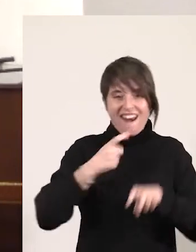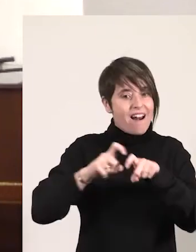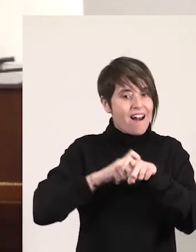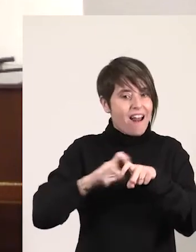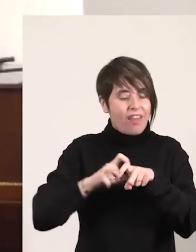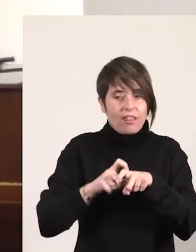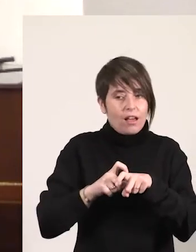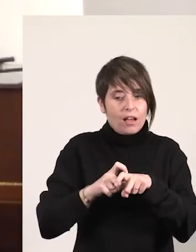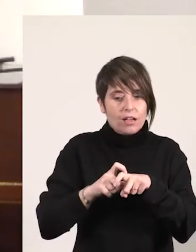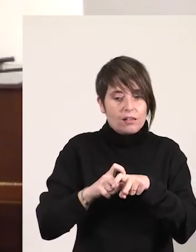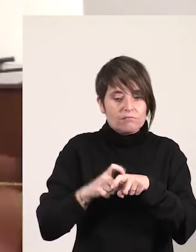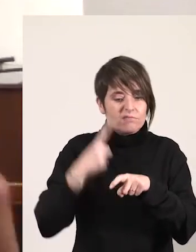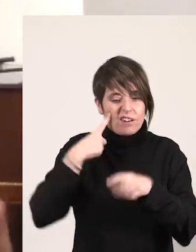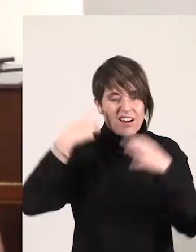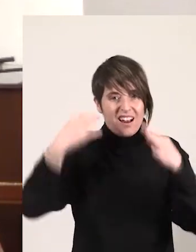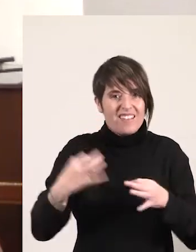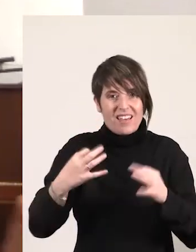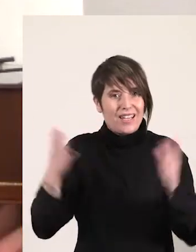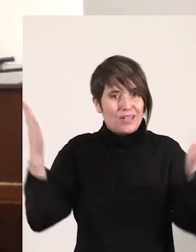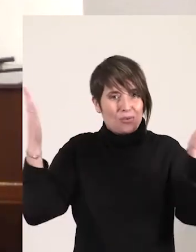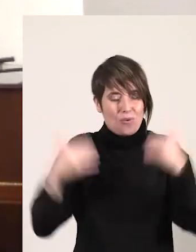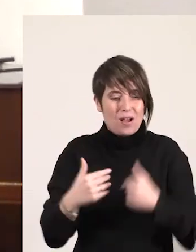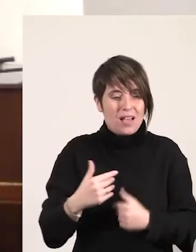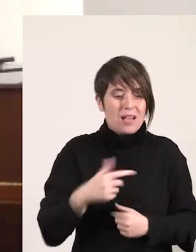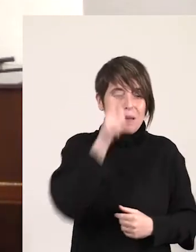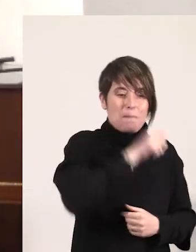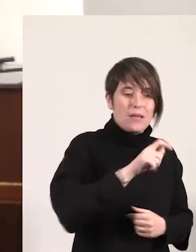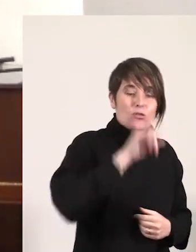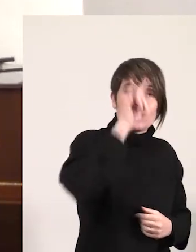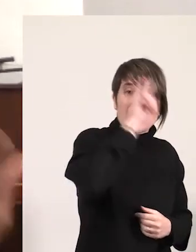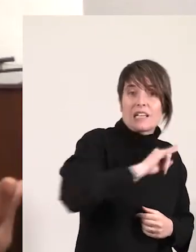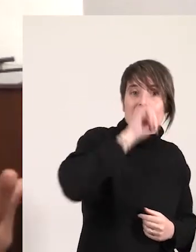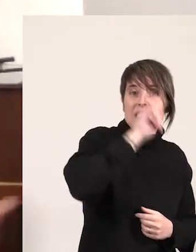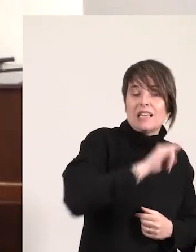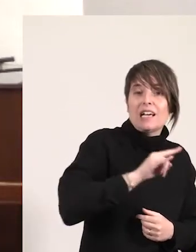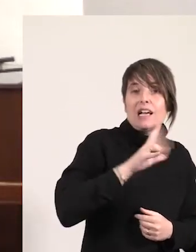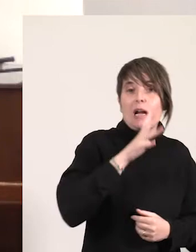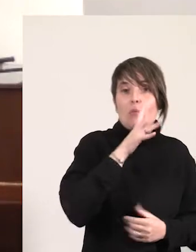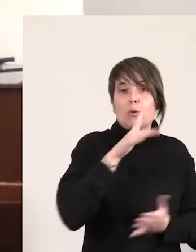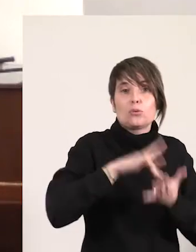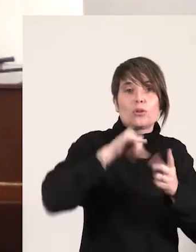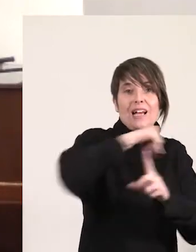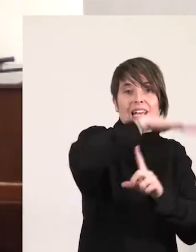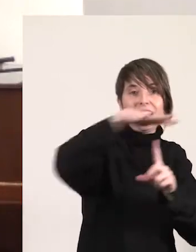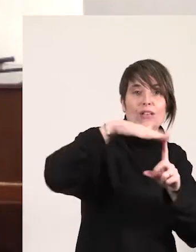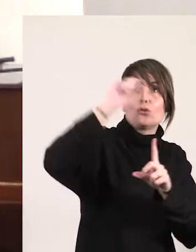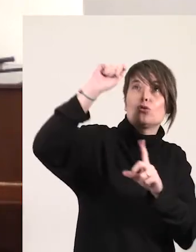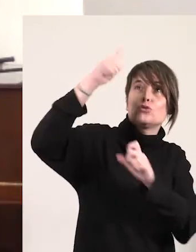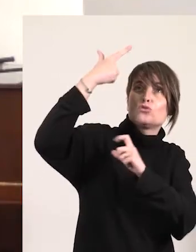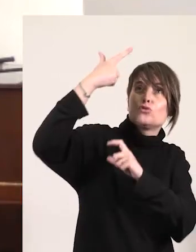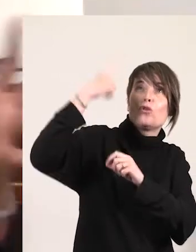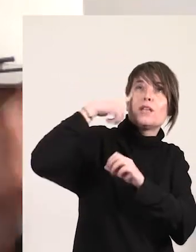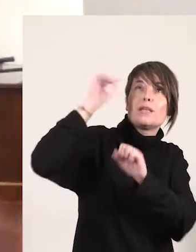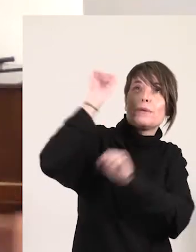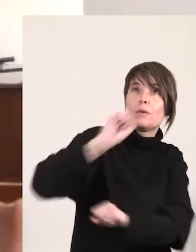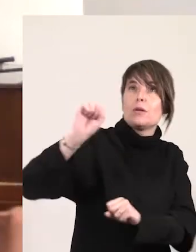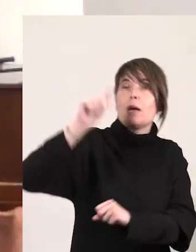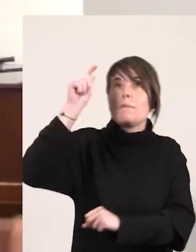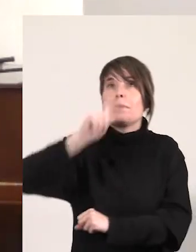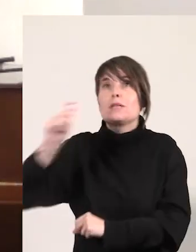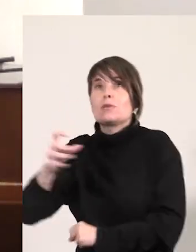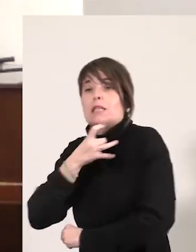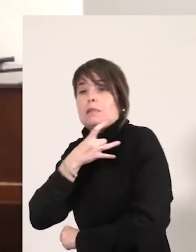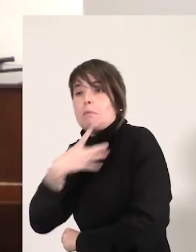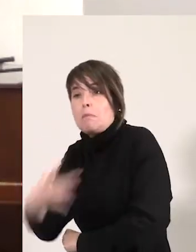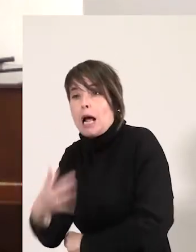¿no? Al final las razas desde un punto de vista biológico no existen, ya se ha comprobado, la gente negra es más negra porque está en entornos donde hay más